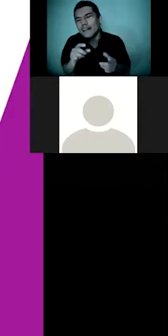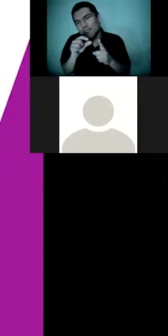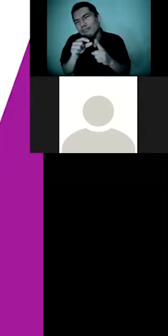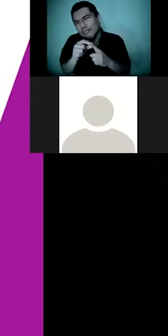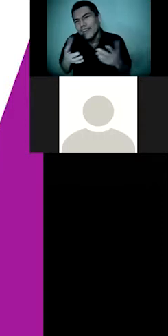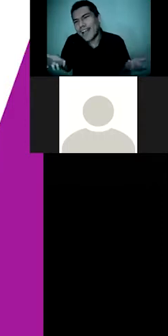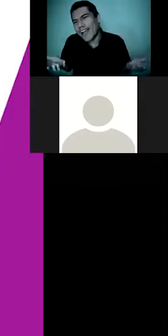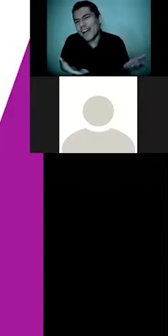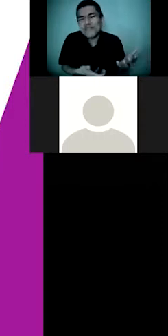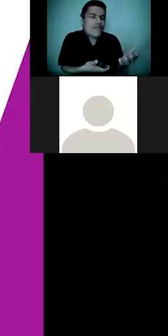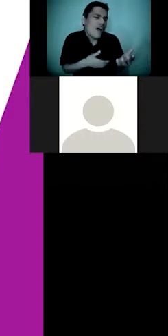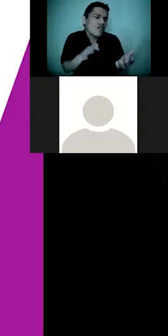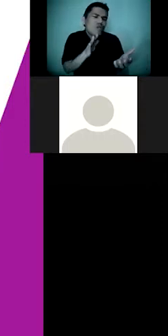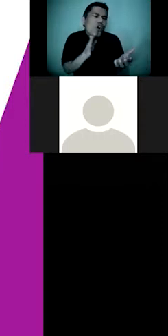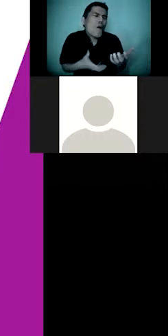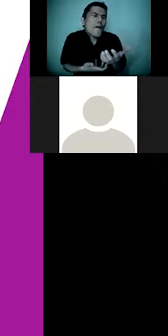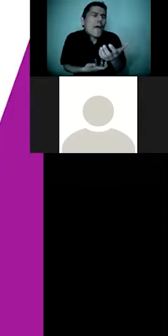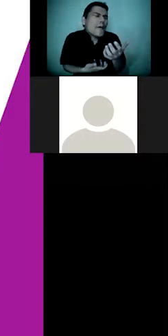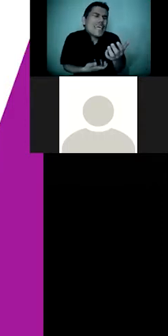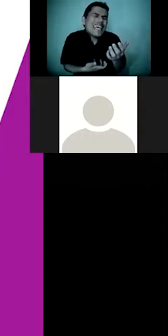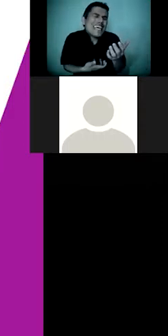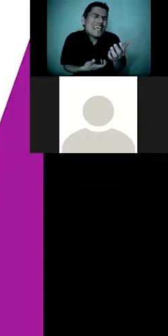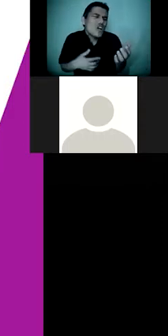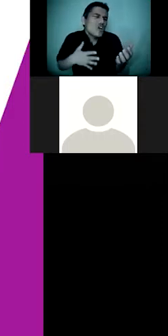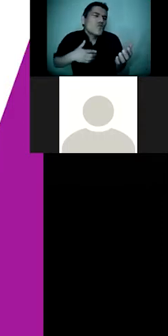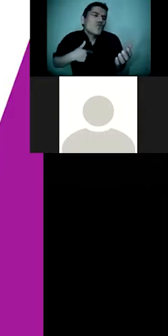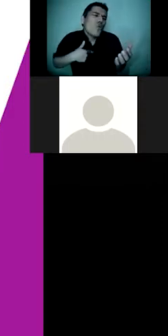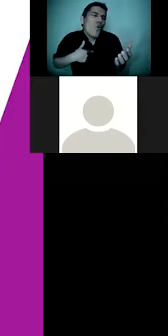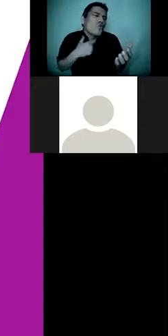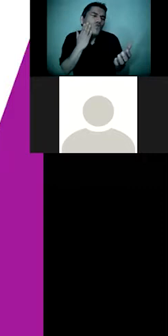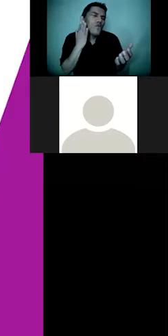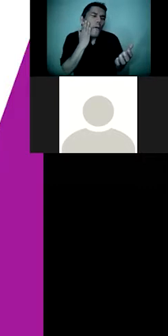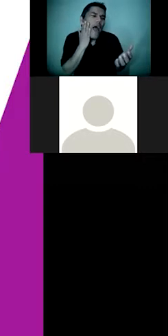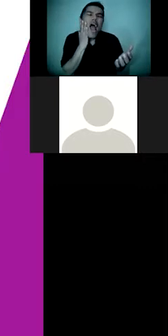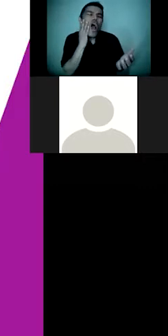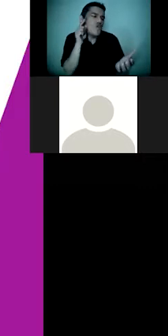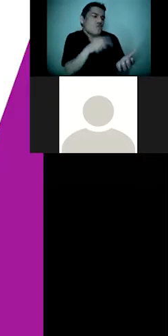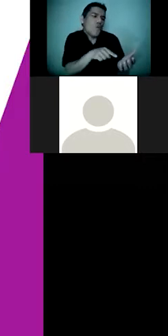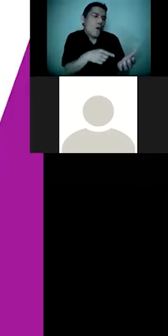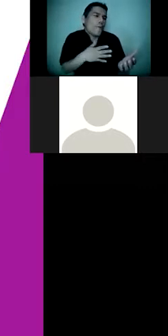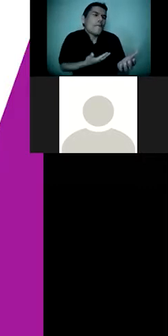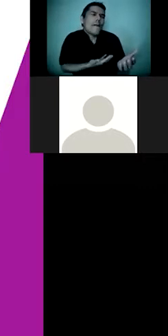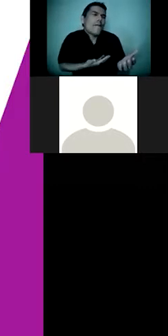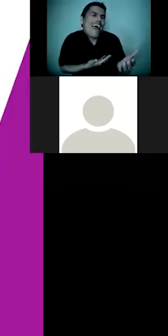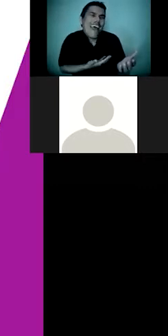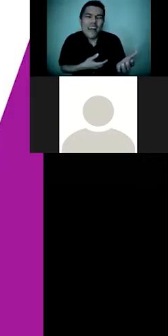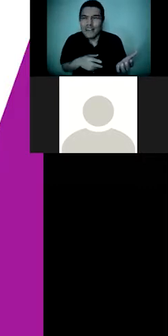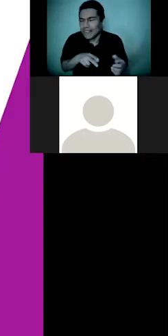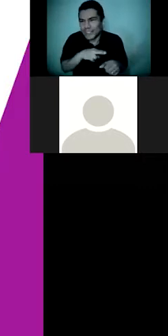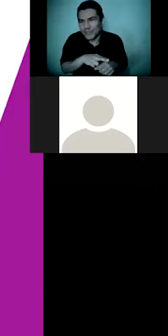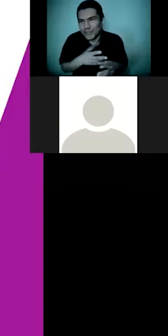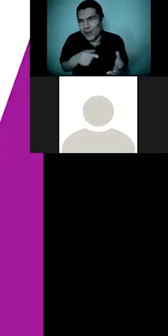él sabe la mamá, ¿qué le dice? La palabra. Oh, mi bebé, yo soy tu mamá, tú eres